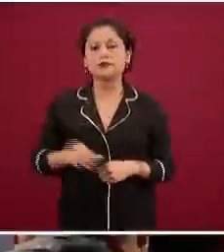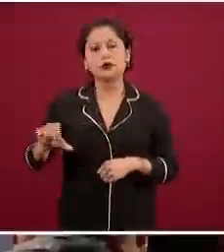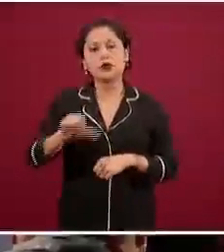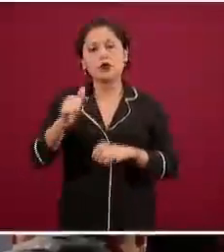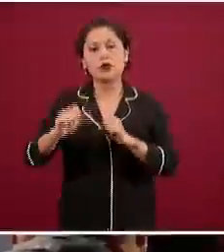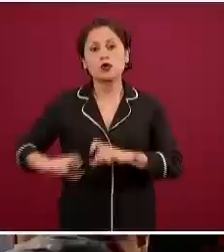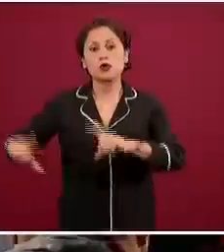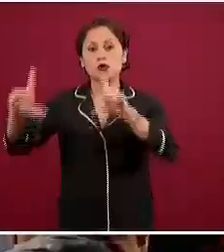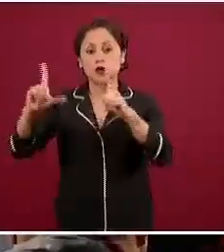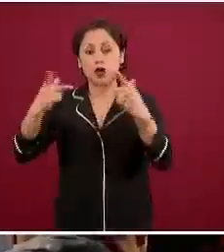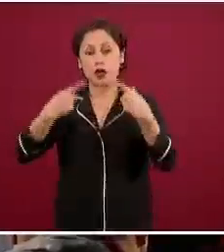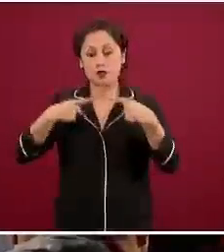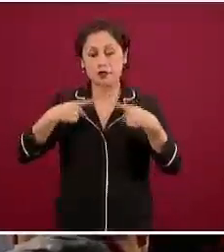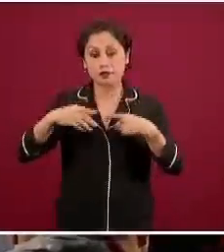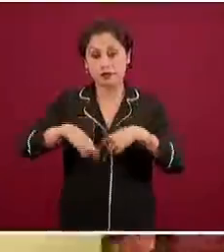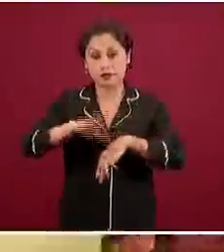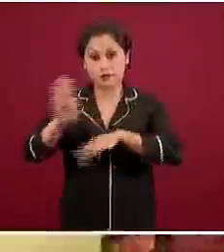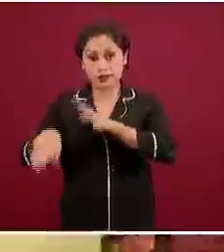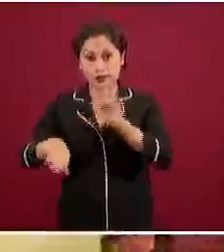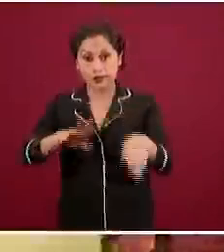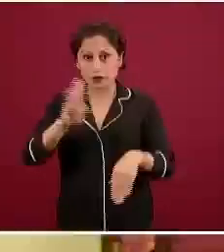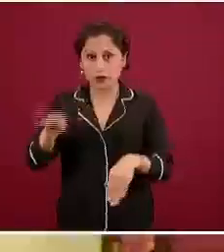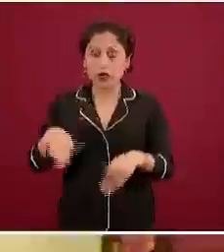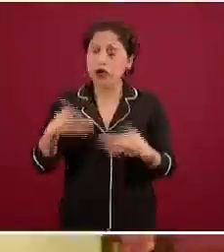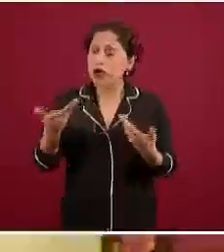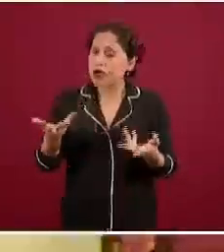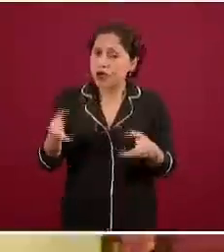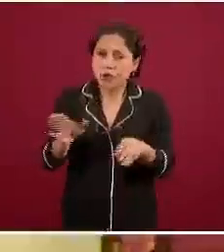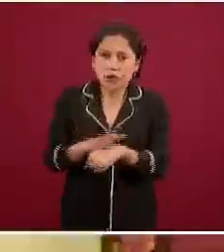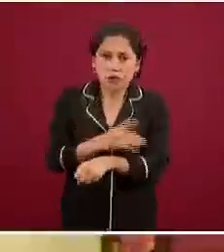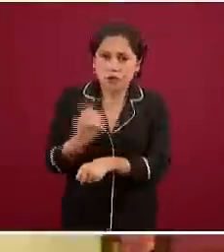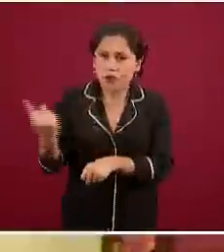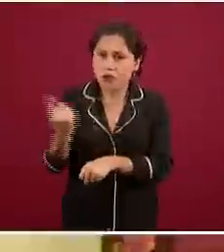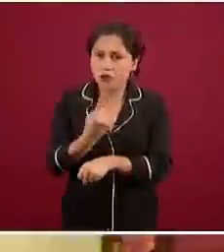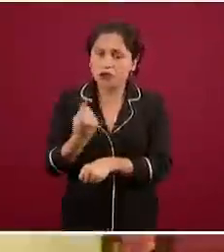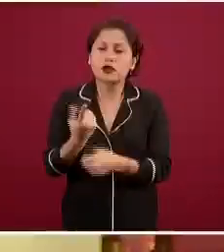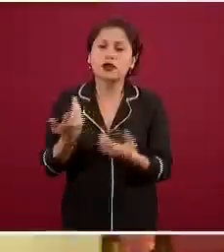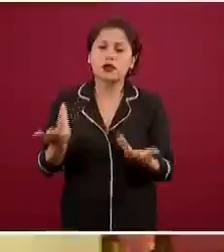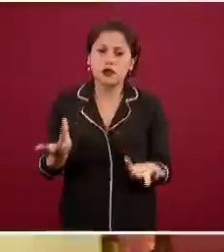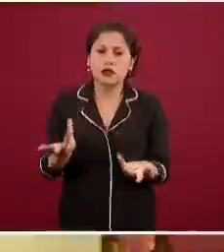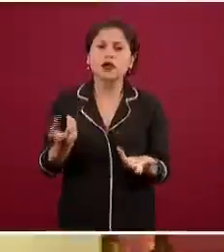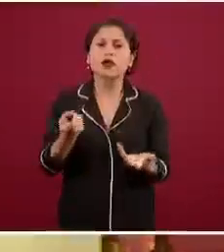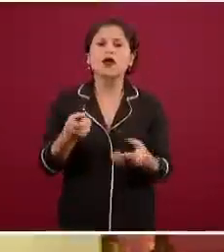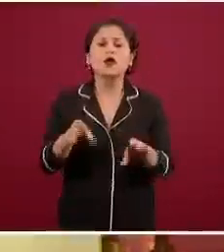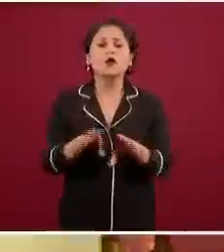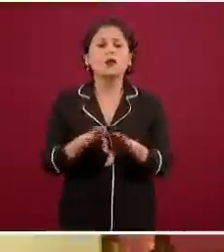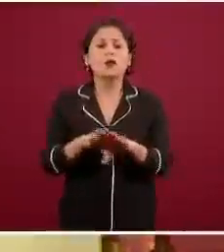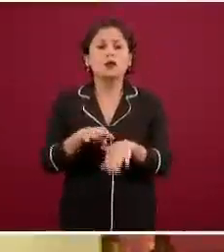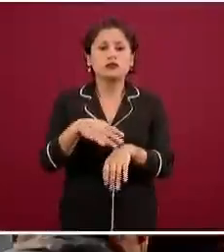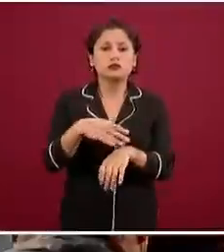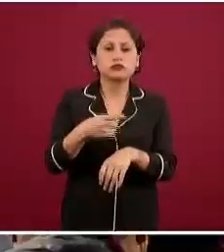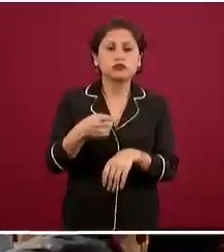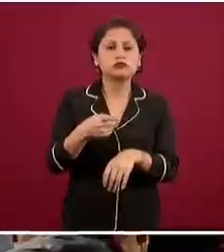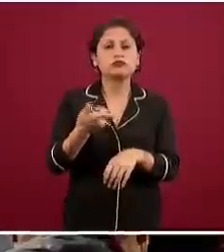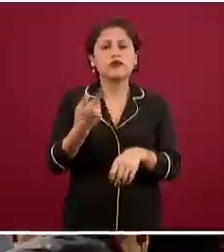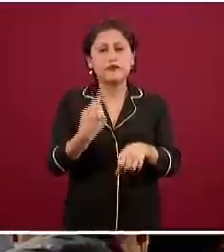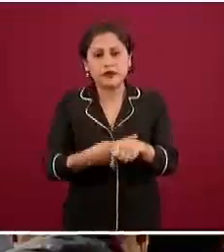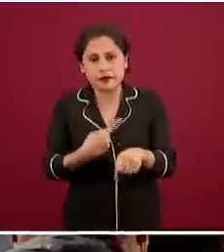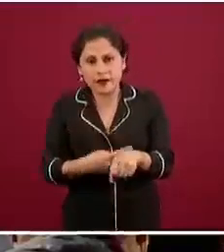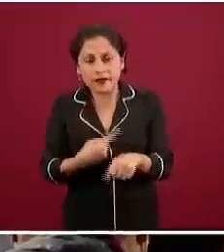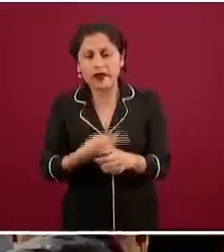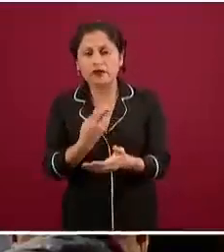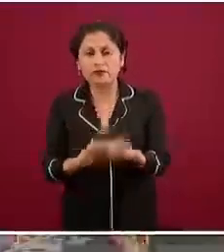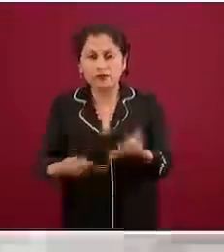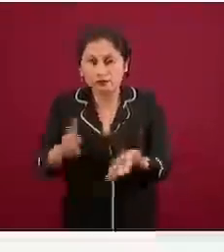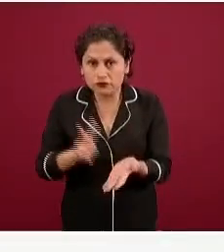las defunciones, cómo estuvieron asociadas a factores de riesgo o comorbilidad y continuamos teniendo en